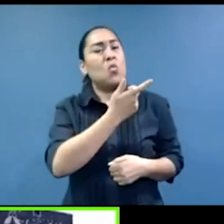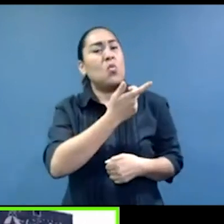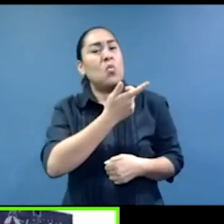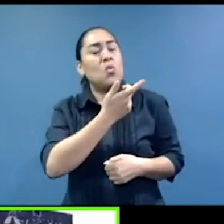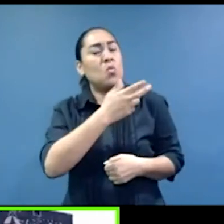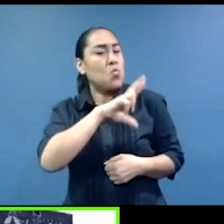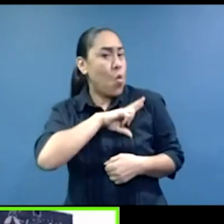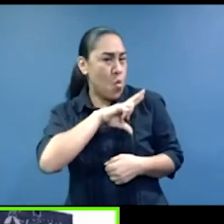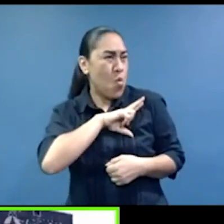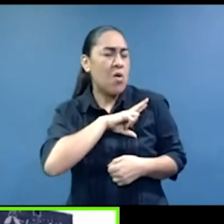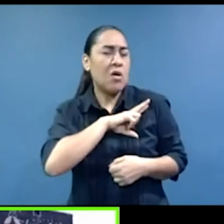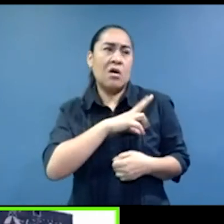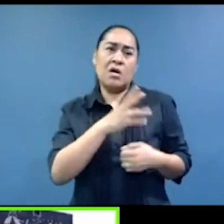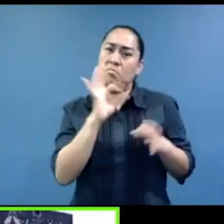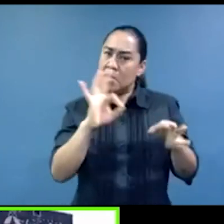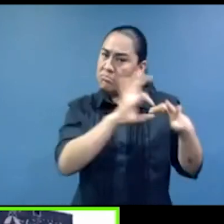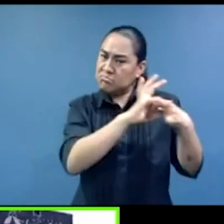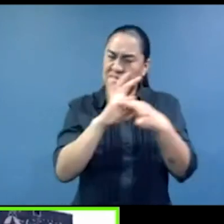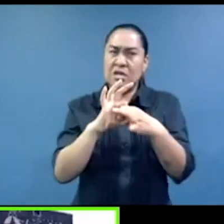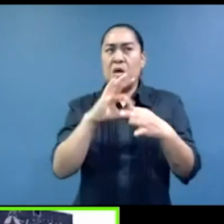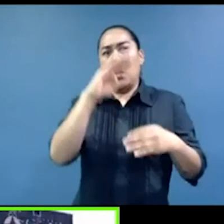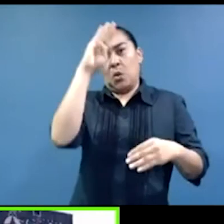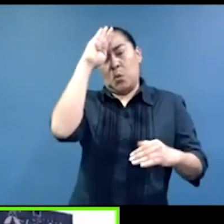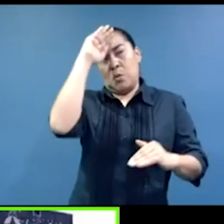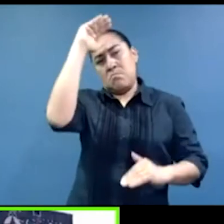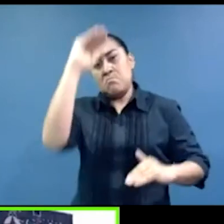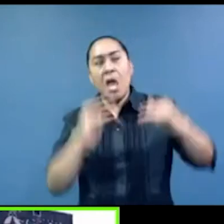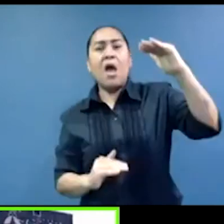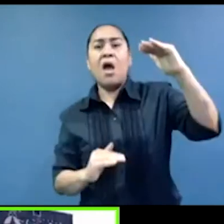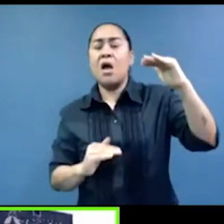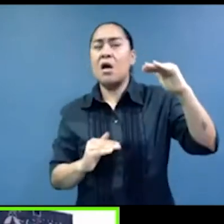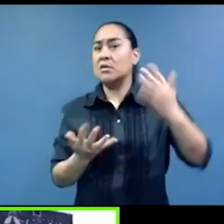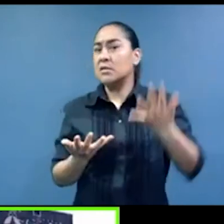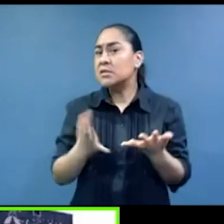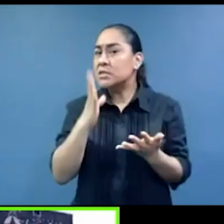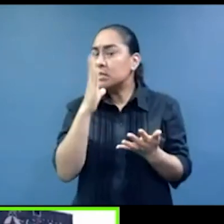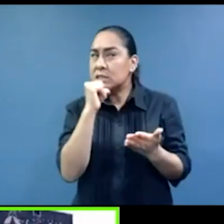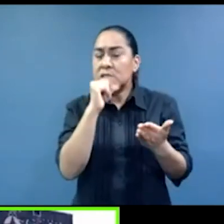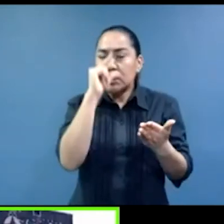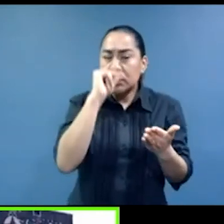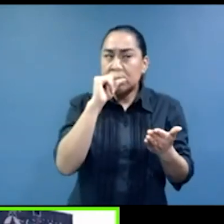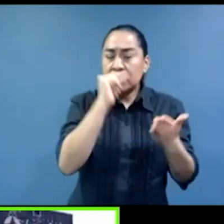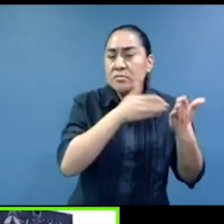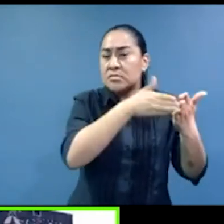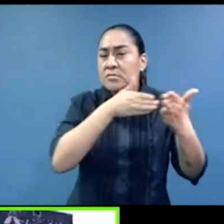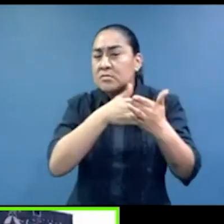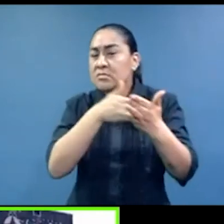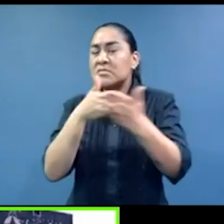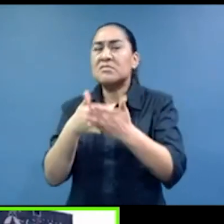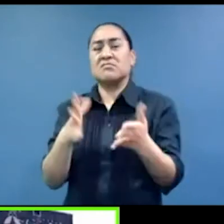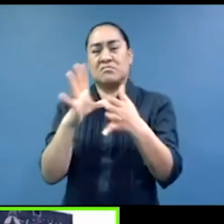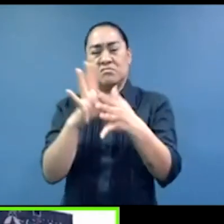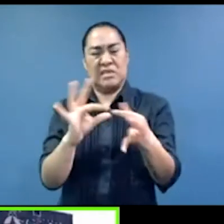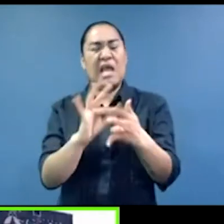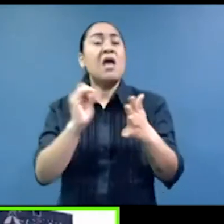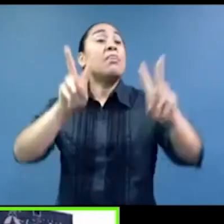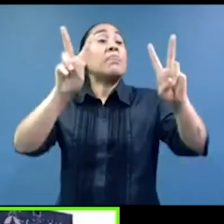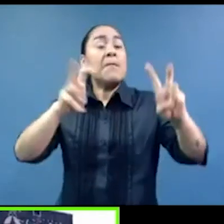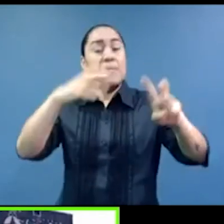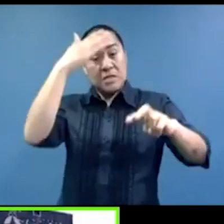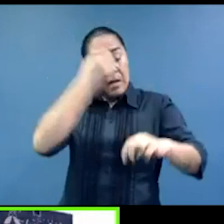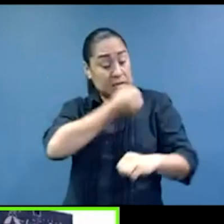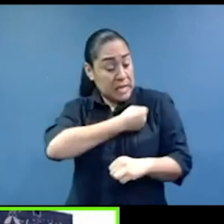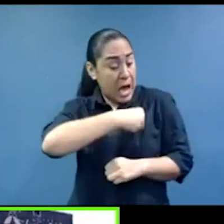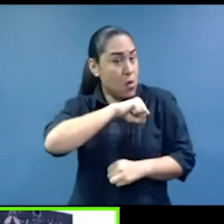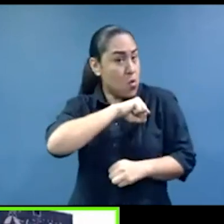disparidad, esta brecha, esta desigualdad en el acceso, porque se está hablando de un tema de salud pública, y en un tema